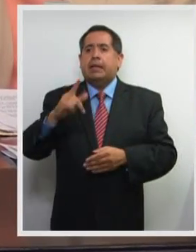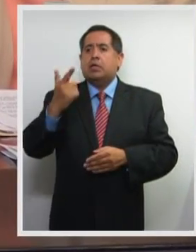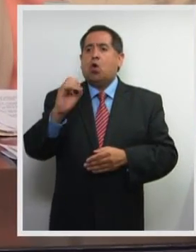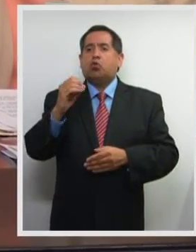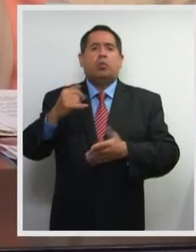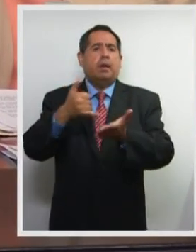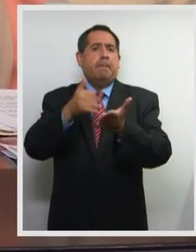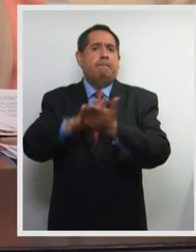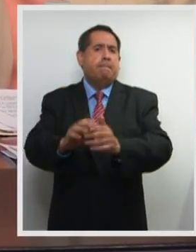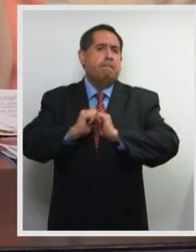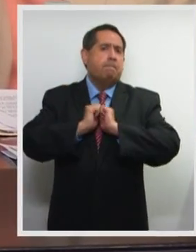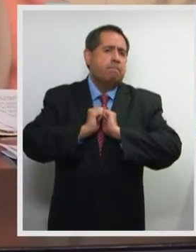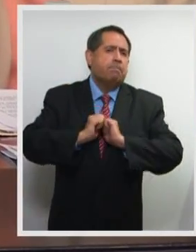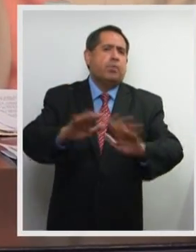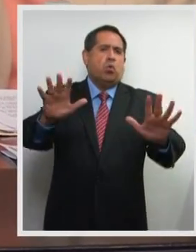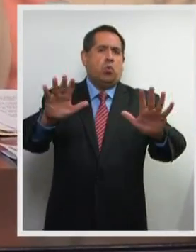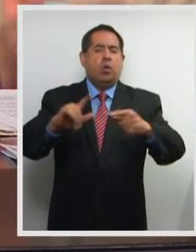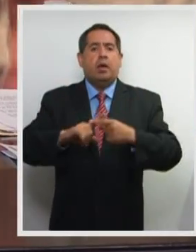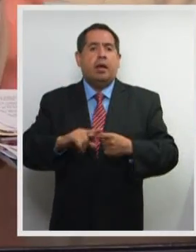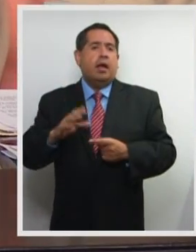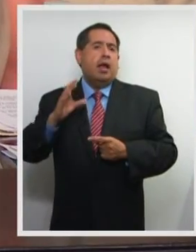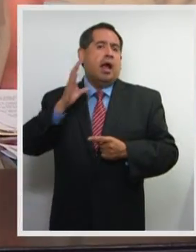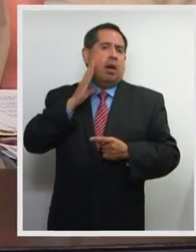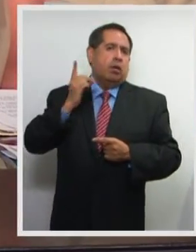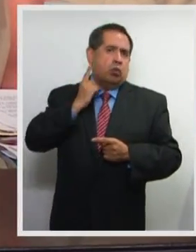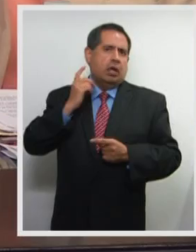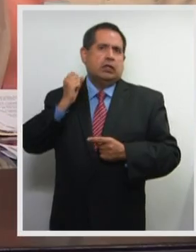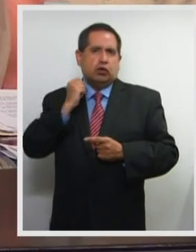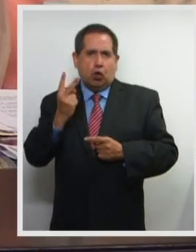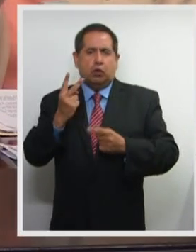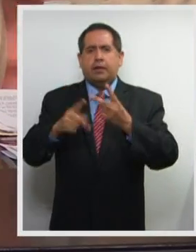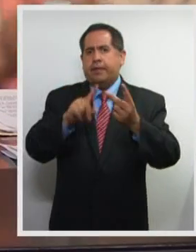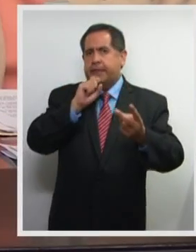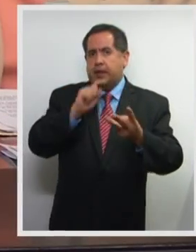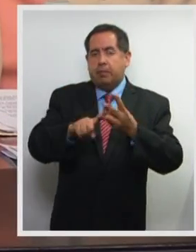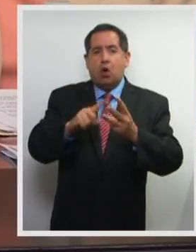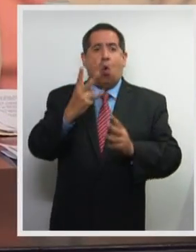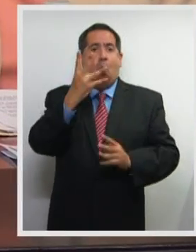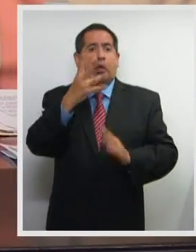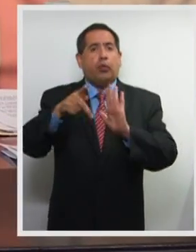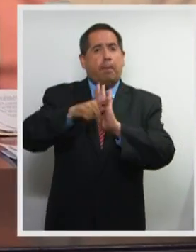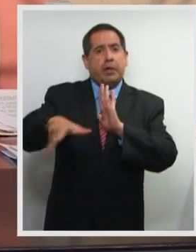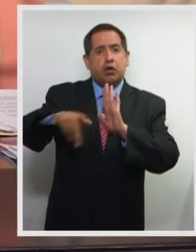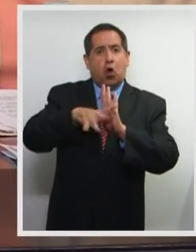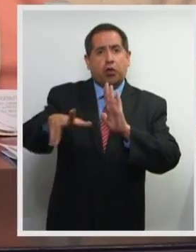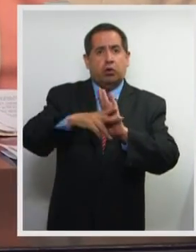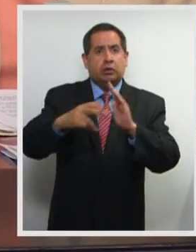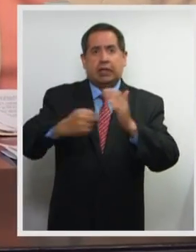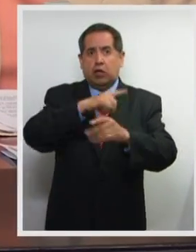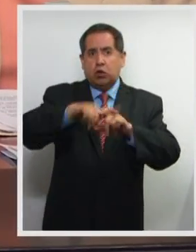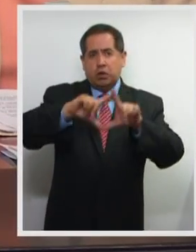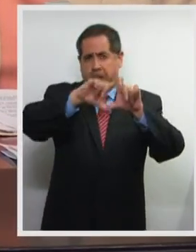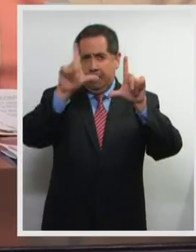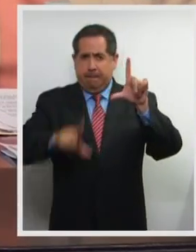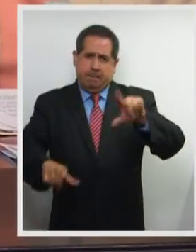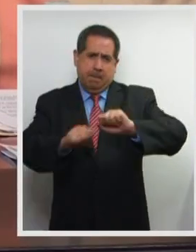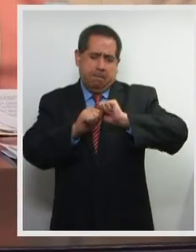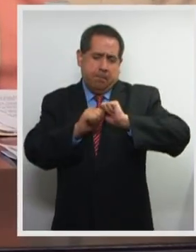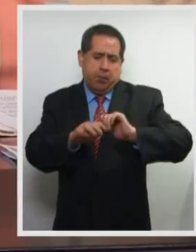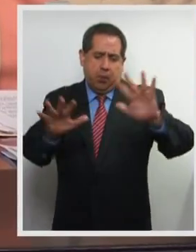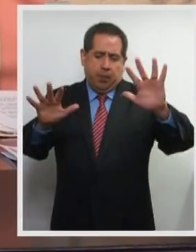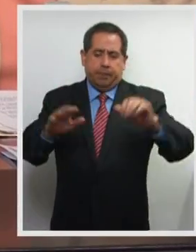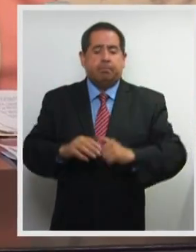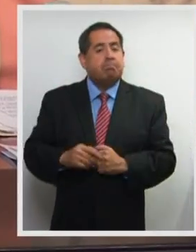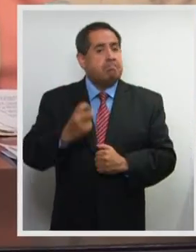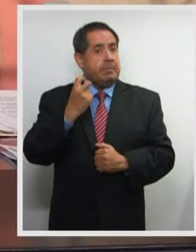Gacetas Parlamentarias de las Cámaras del Congreso, así como en 4 diarios de circulación nacional. Con base en dicha